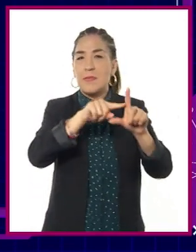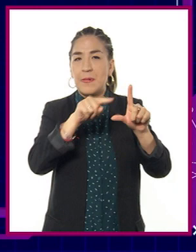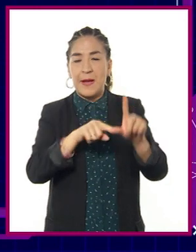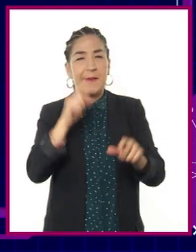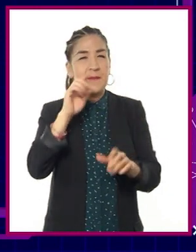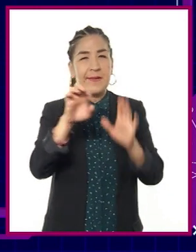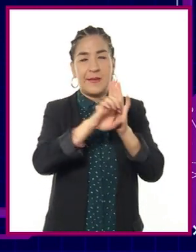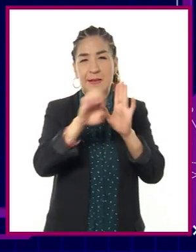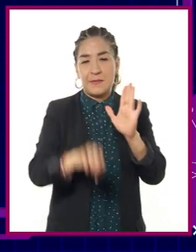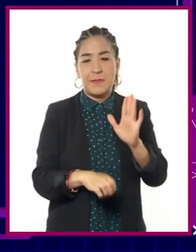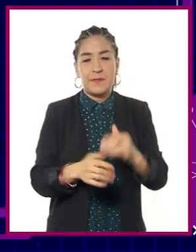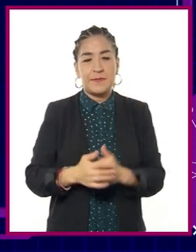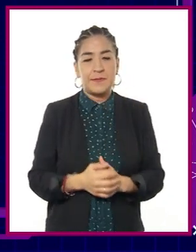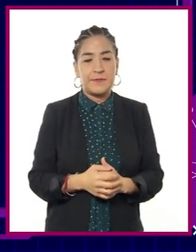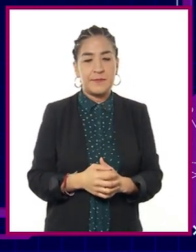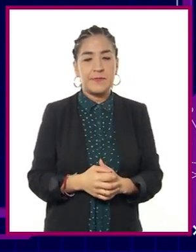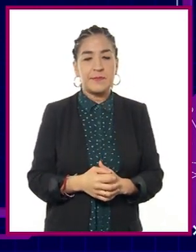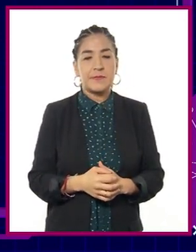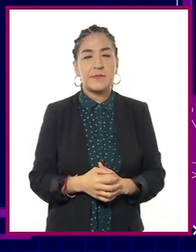ejemplo,